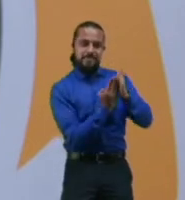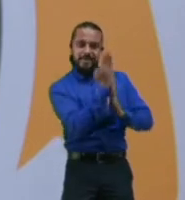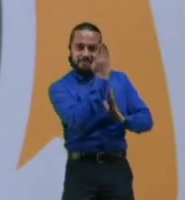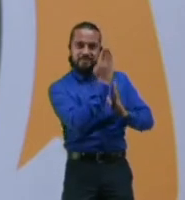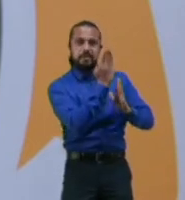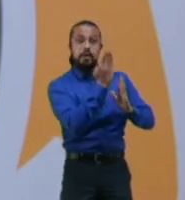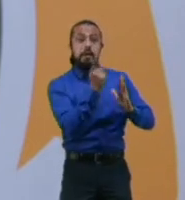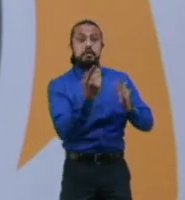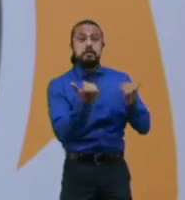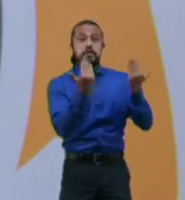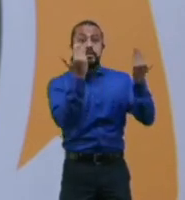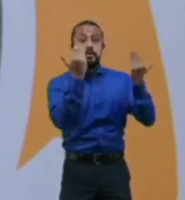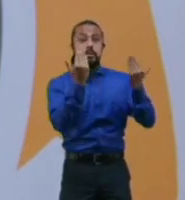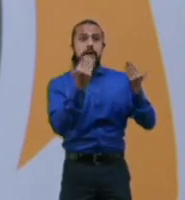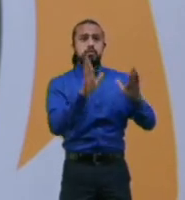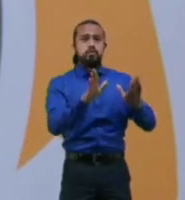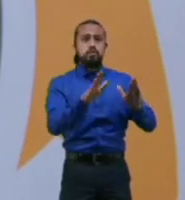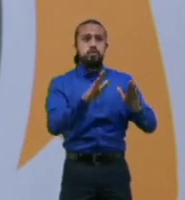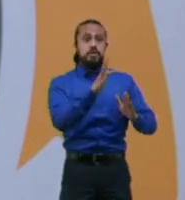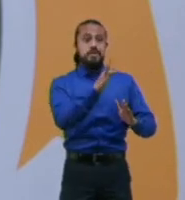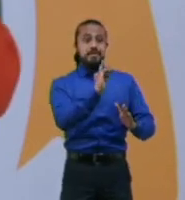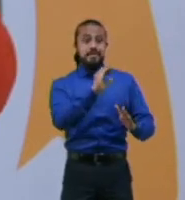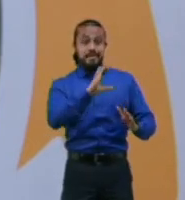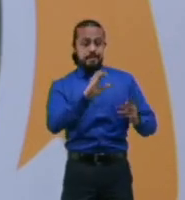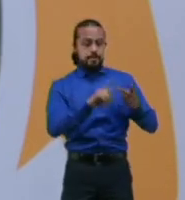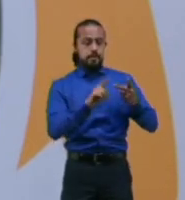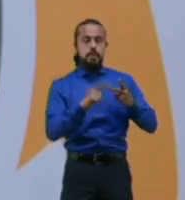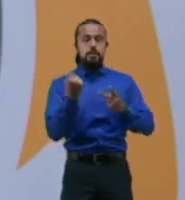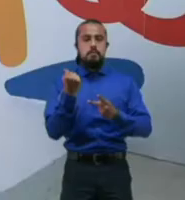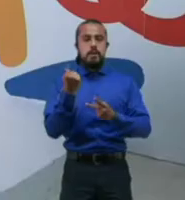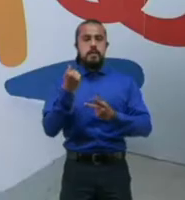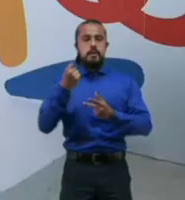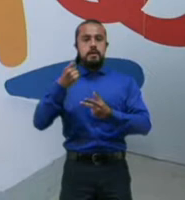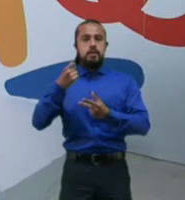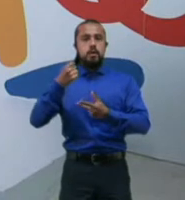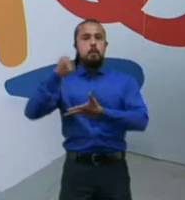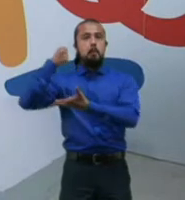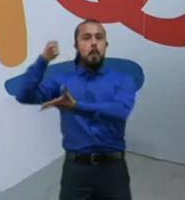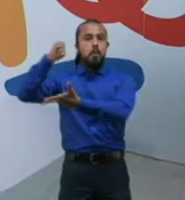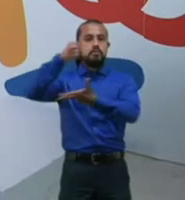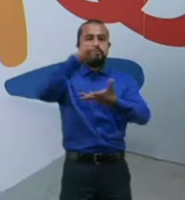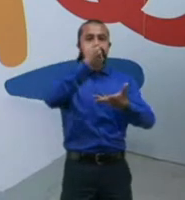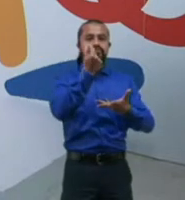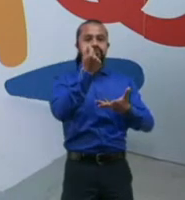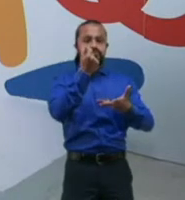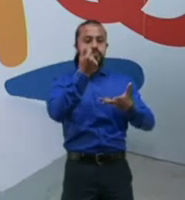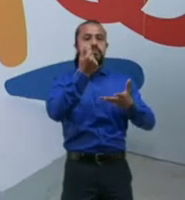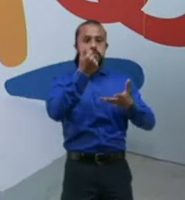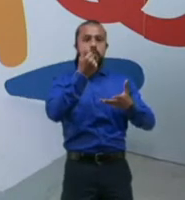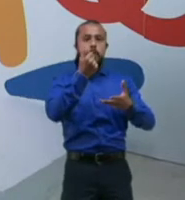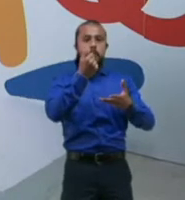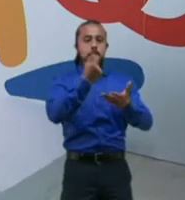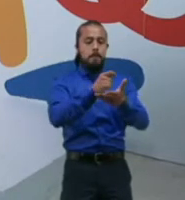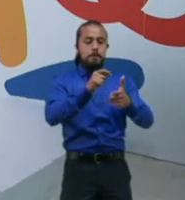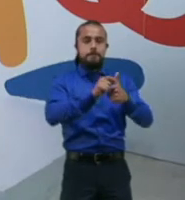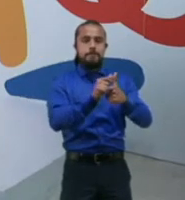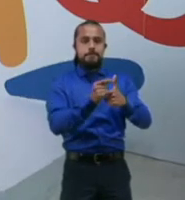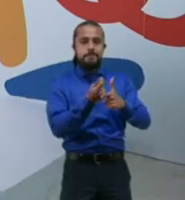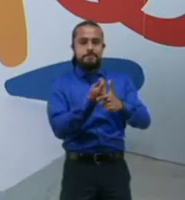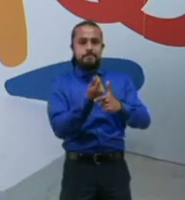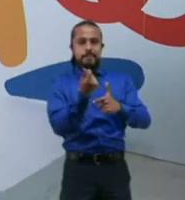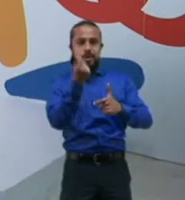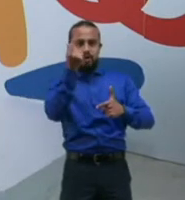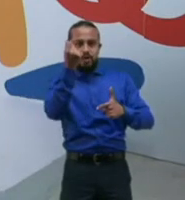ministerio de las tic como la bolsa de valores para fomentar el ecosistema de emprendimiento nacional el desarrollo